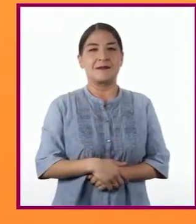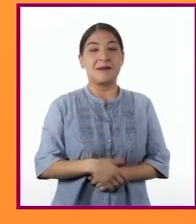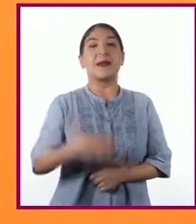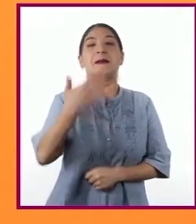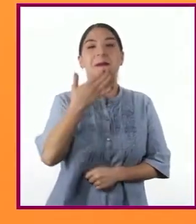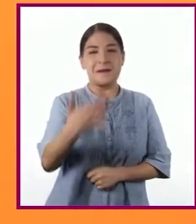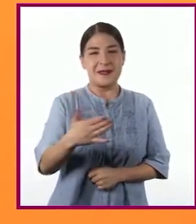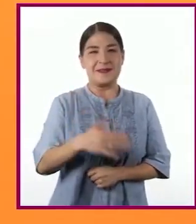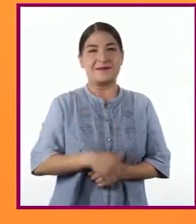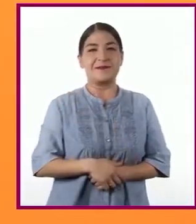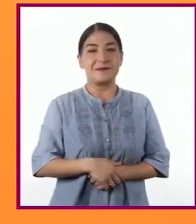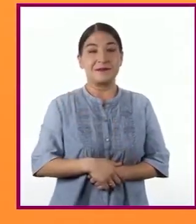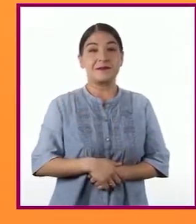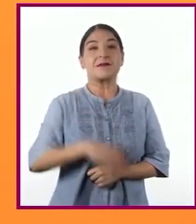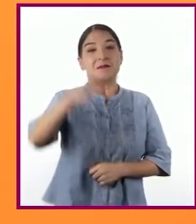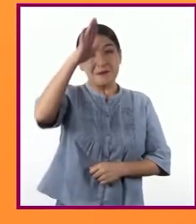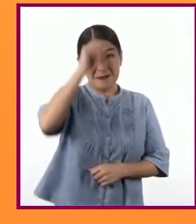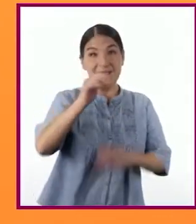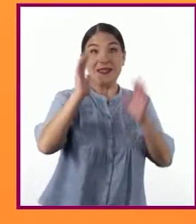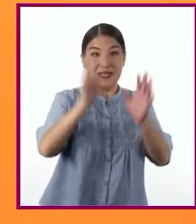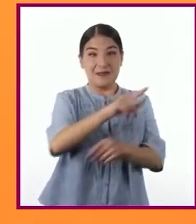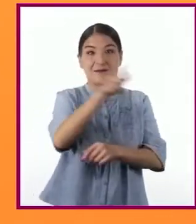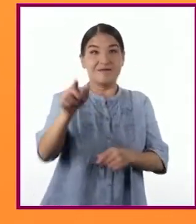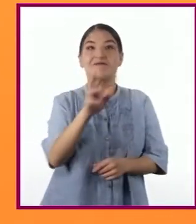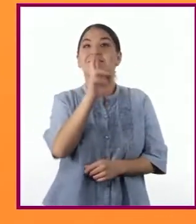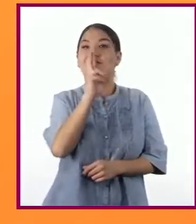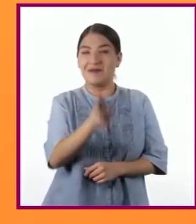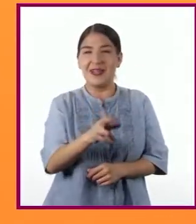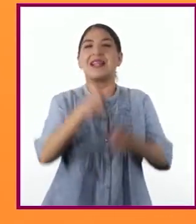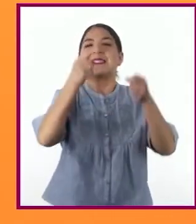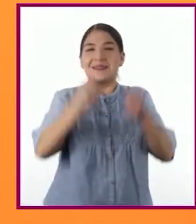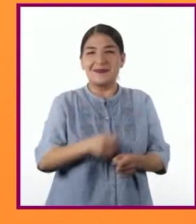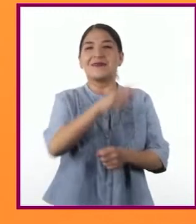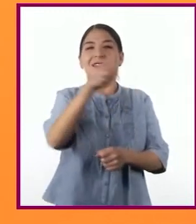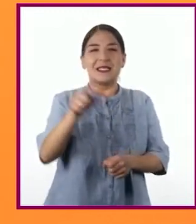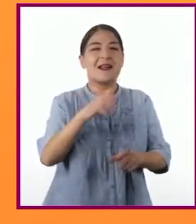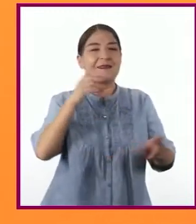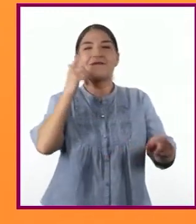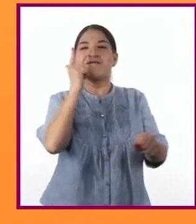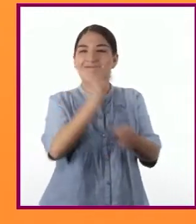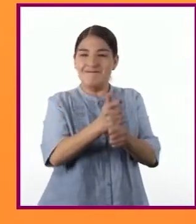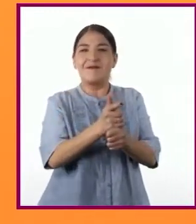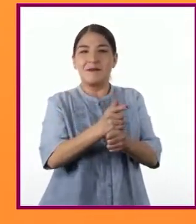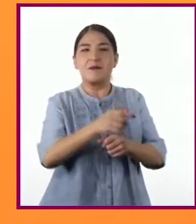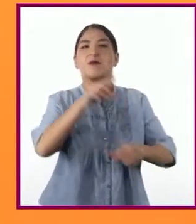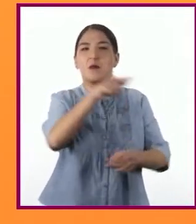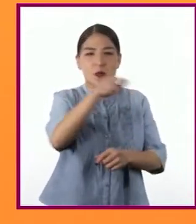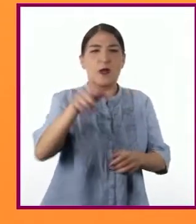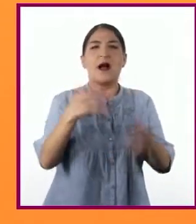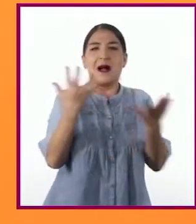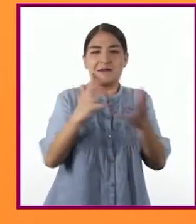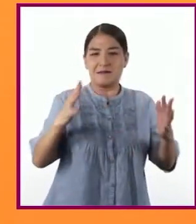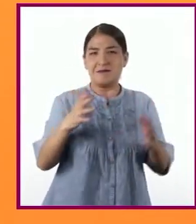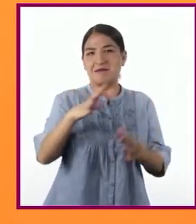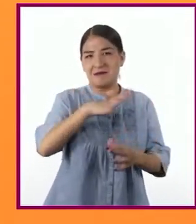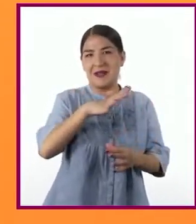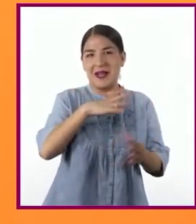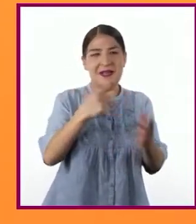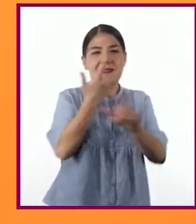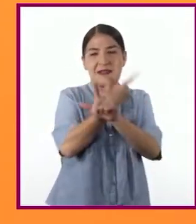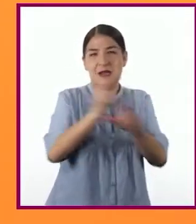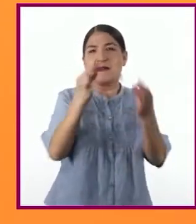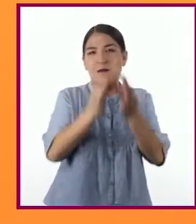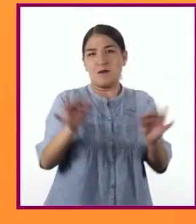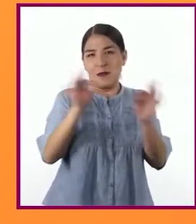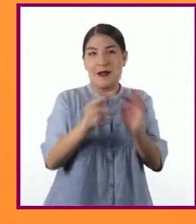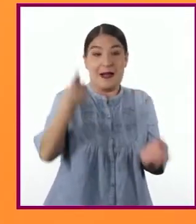Muy bien, de acuerdo con lo que respondieron, seguramente se percataron que han ejercido algunas libertades fundamentales en